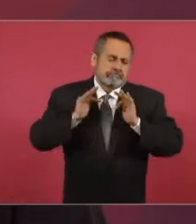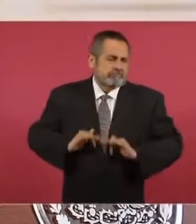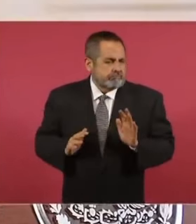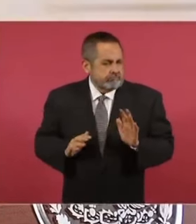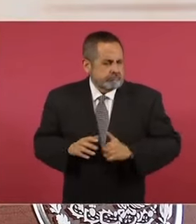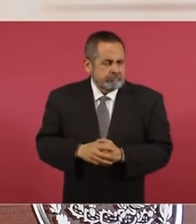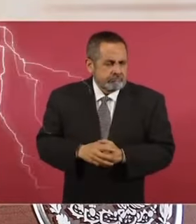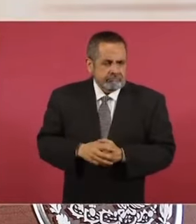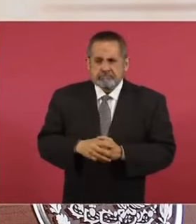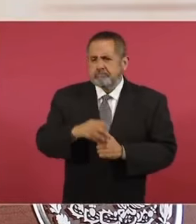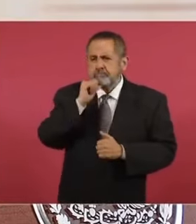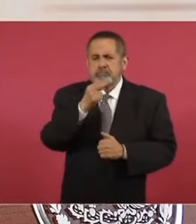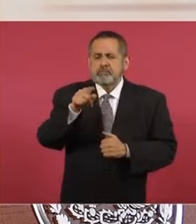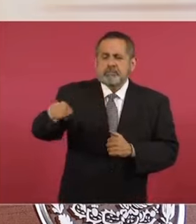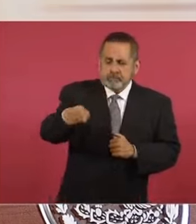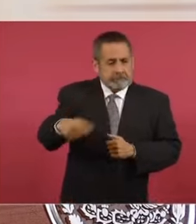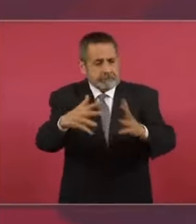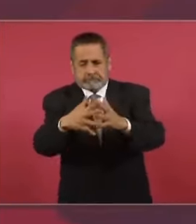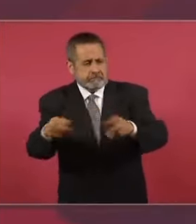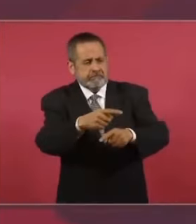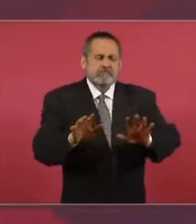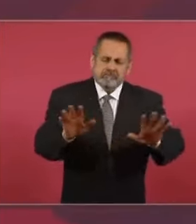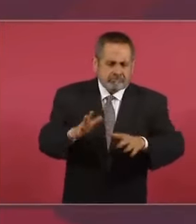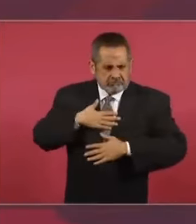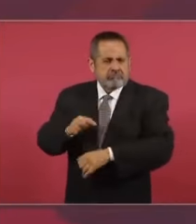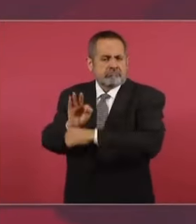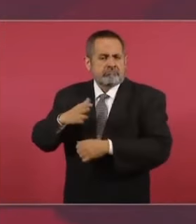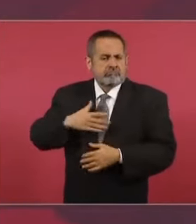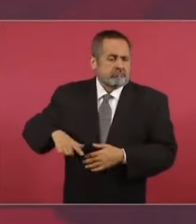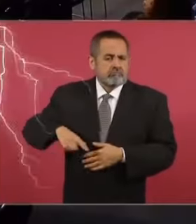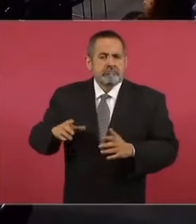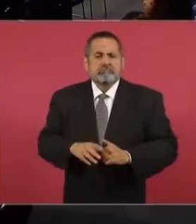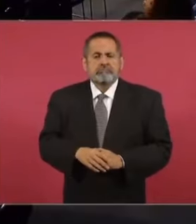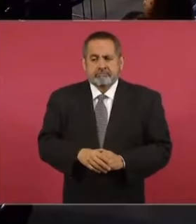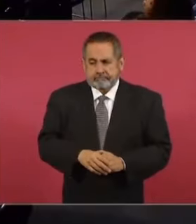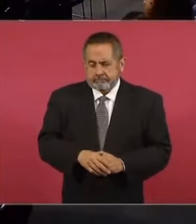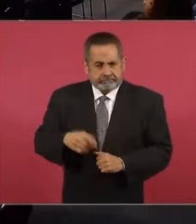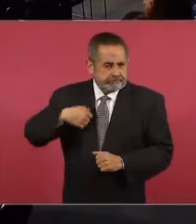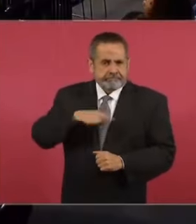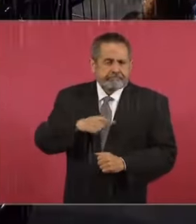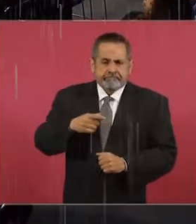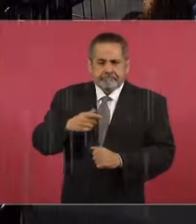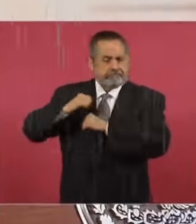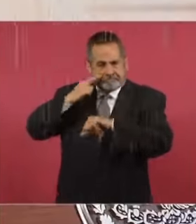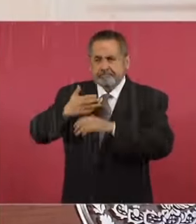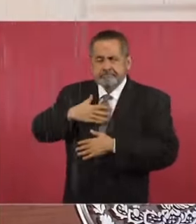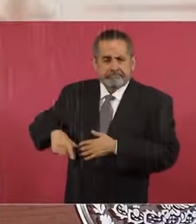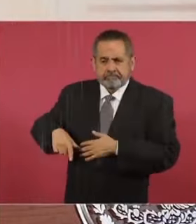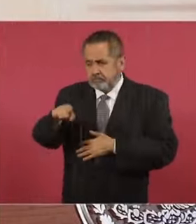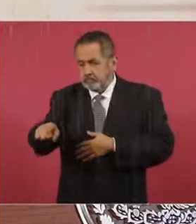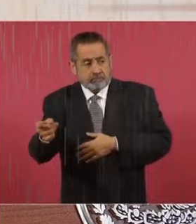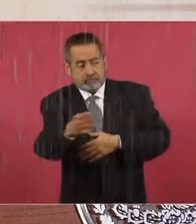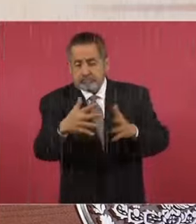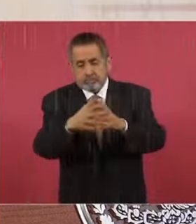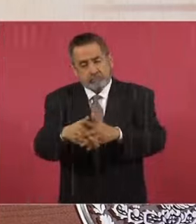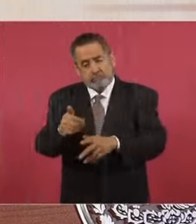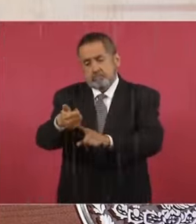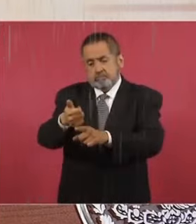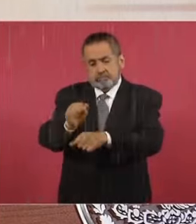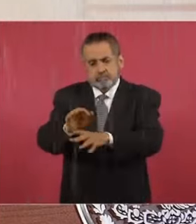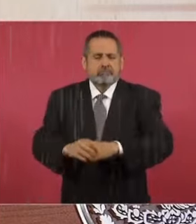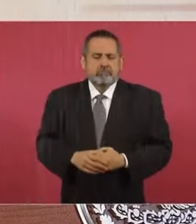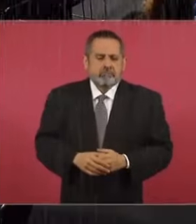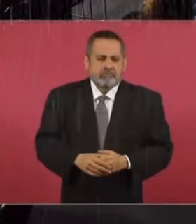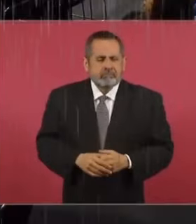que no tengan que ser los eh ciudadanos los que se hagan cargo de la defensa que